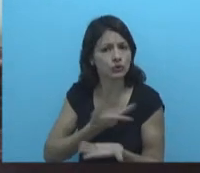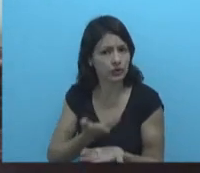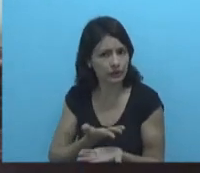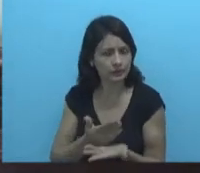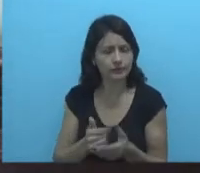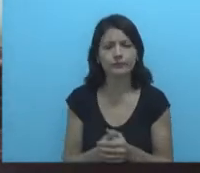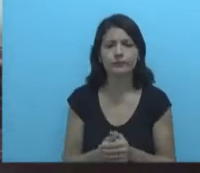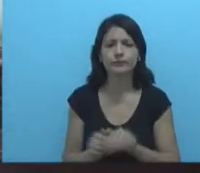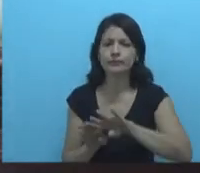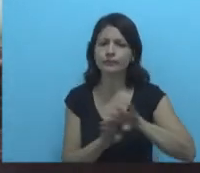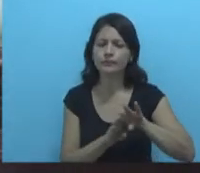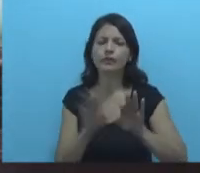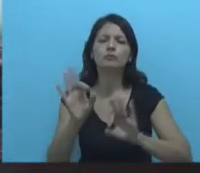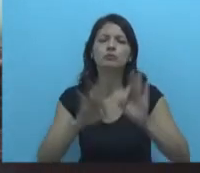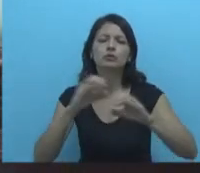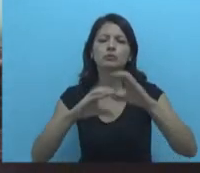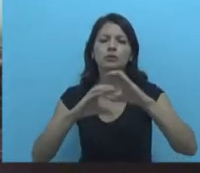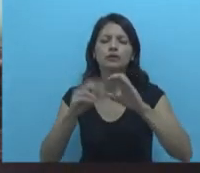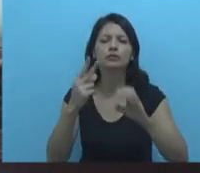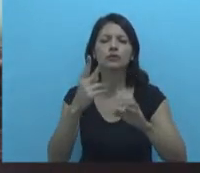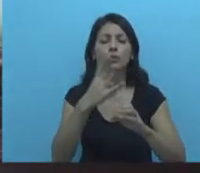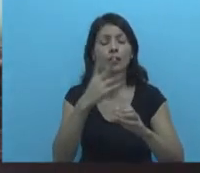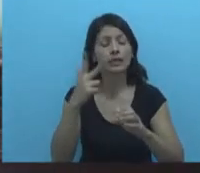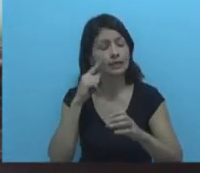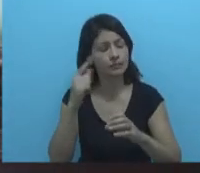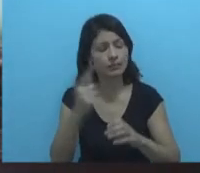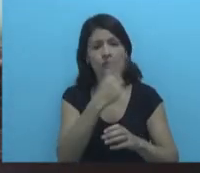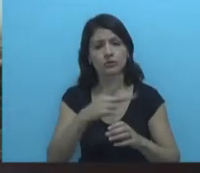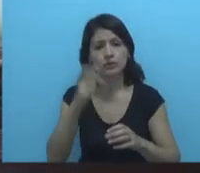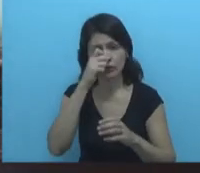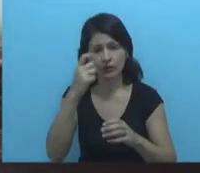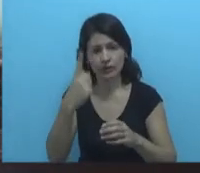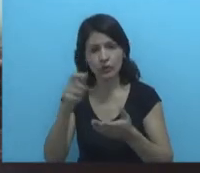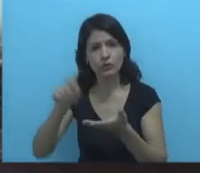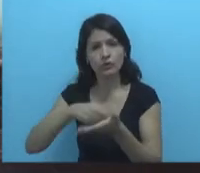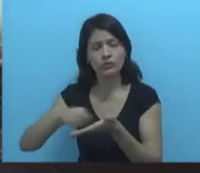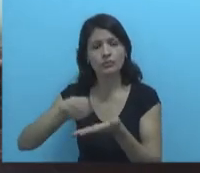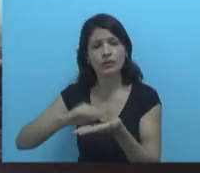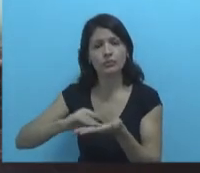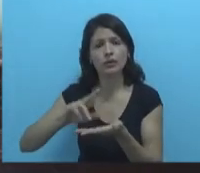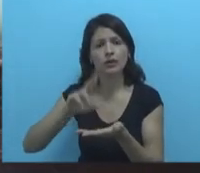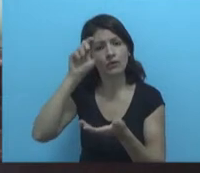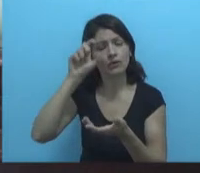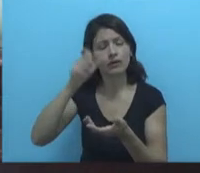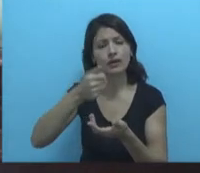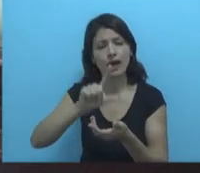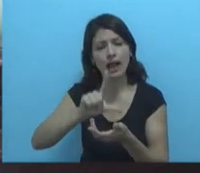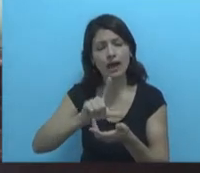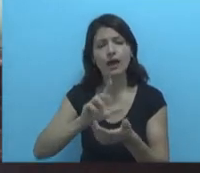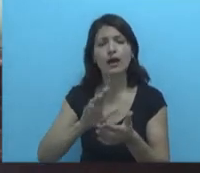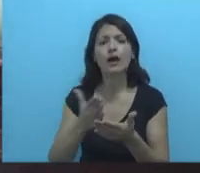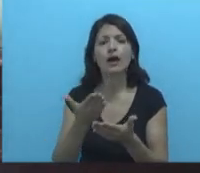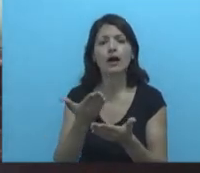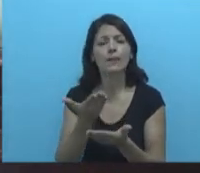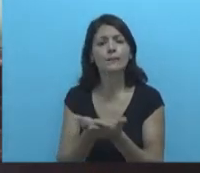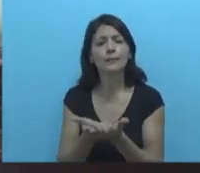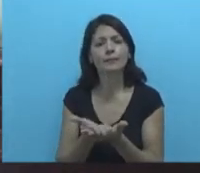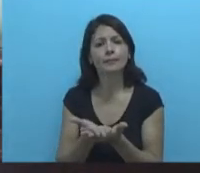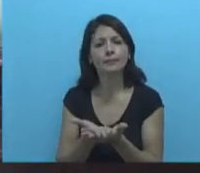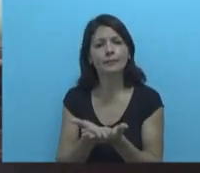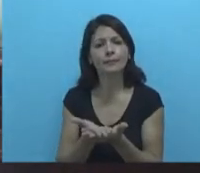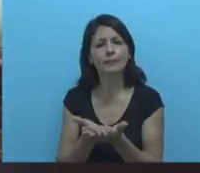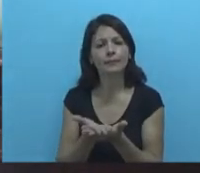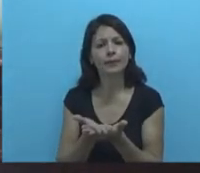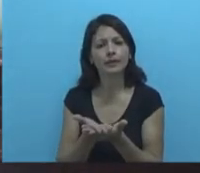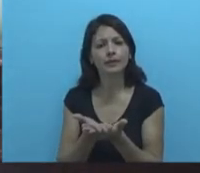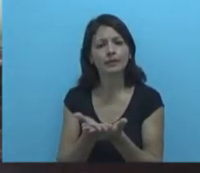Proyecto de comunicación 43.221, diputado Real, por el cual se solicita disponga arbitrar los medios pertinentes y se